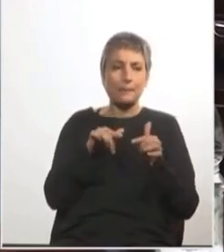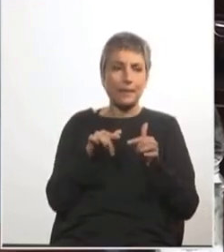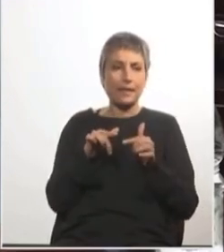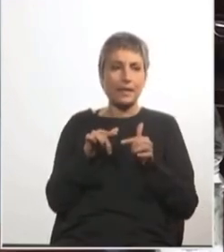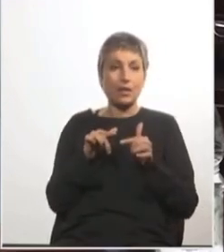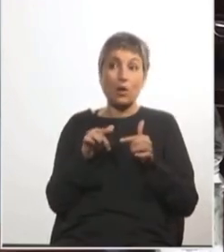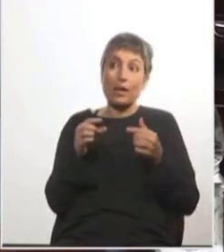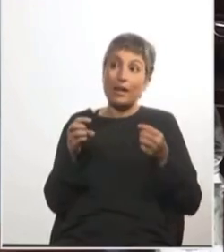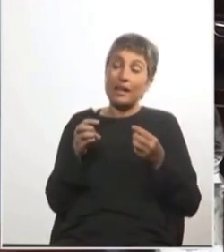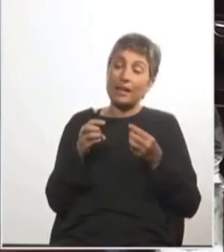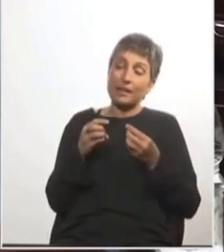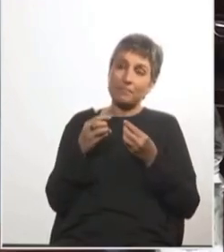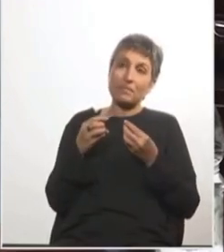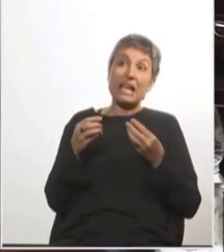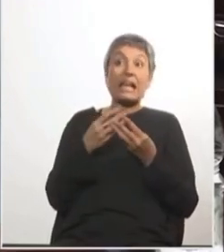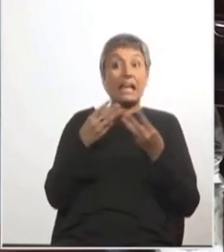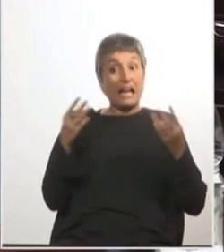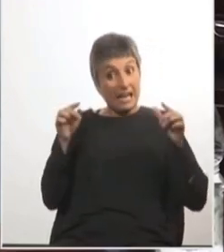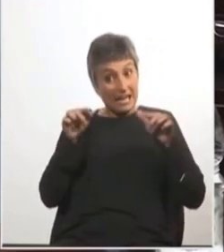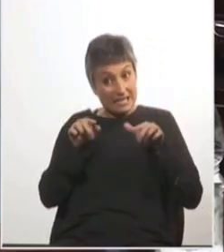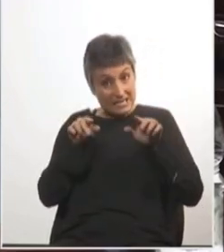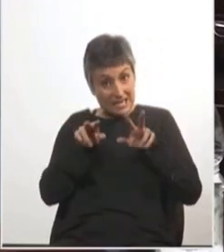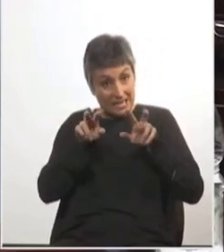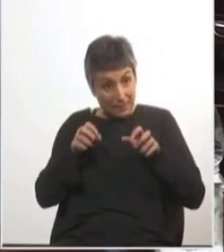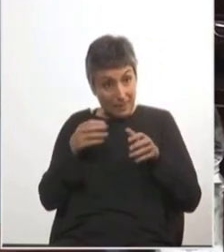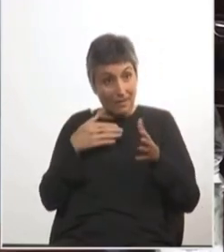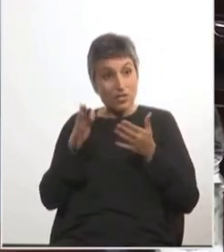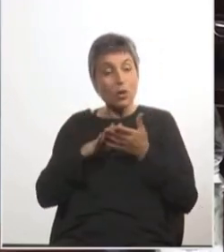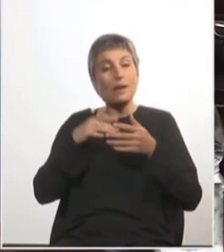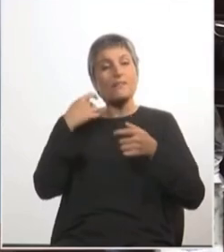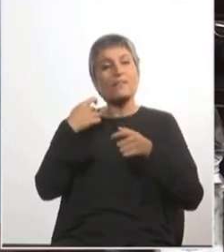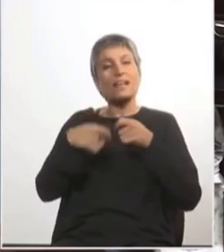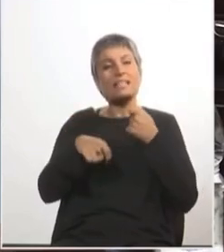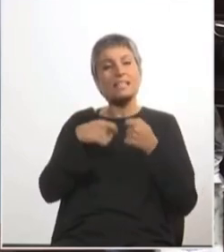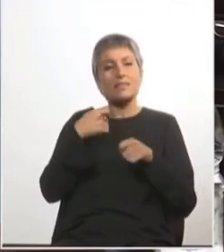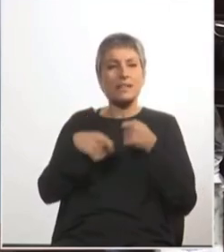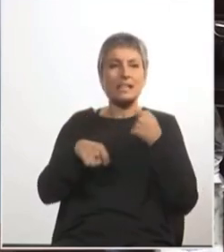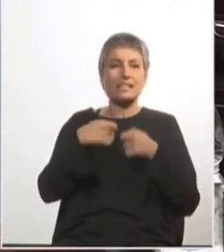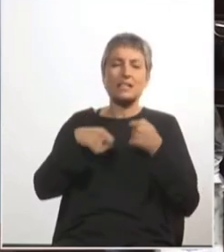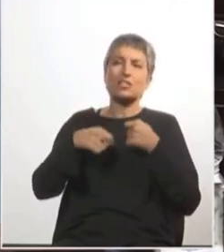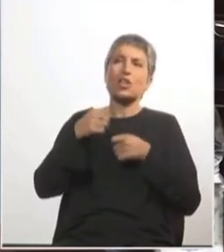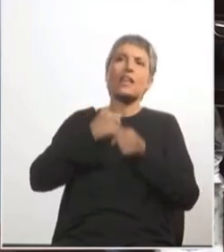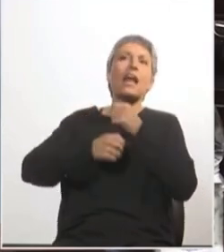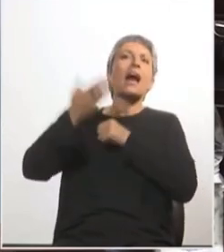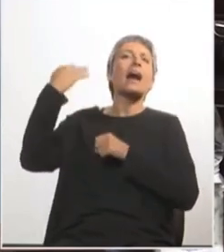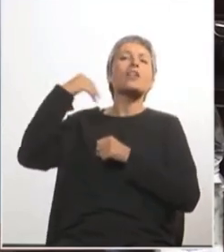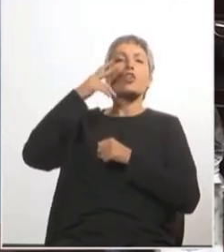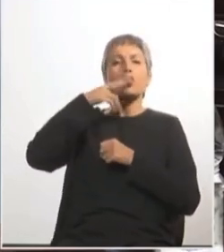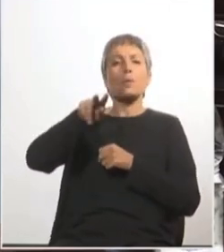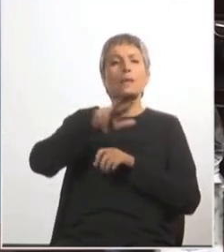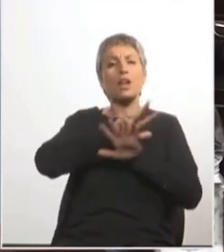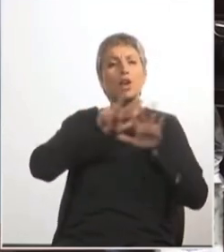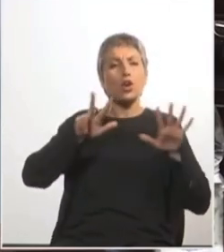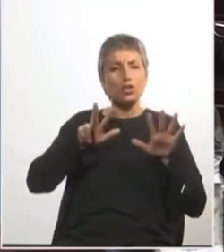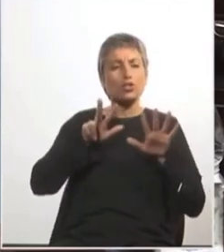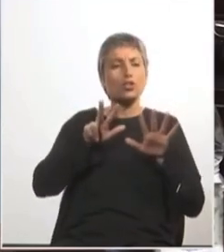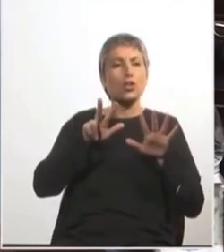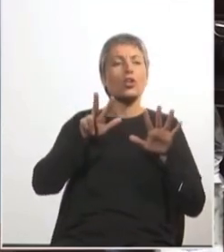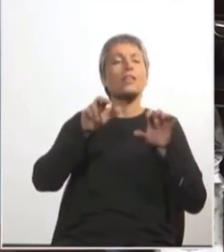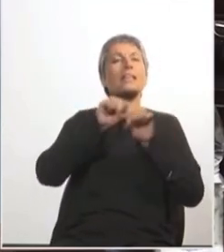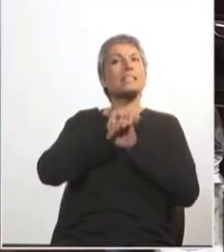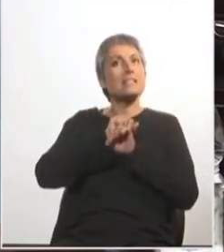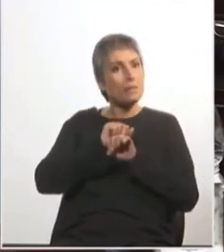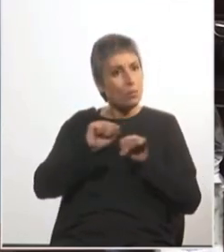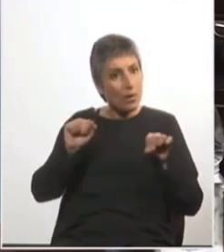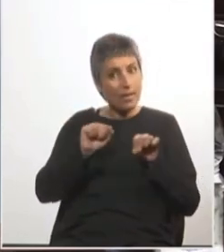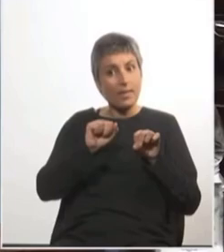y normalmente en ese tema se refiere a la ley de flexibilización del año 2008, que era la posibilidad